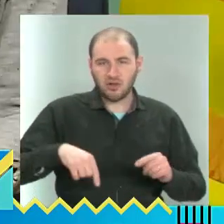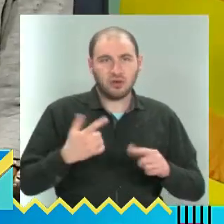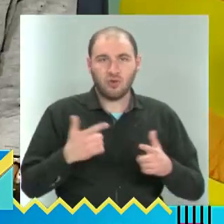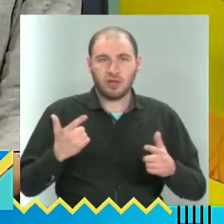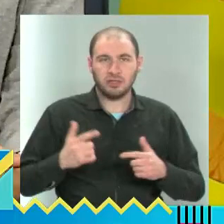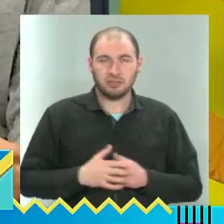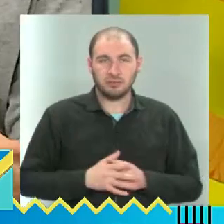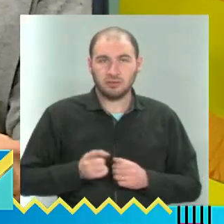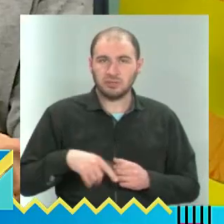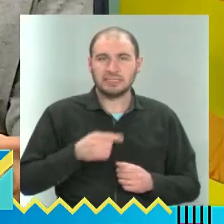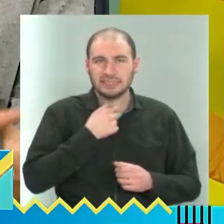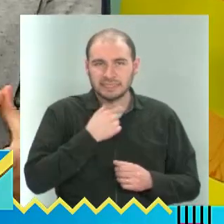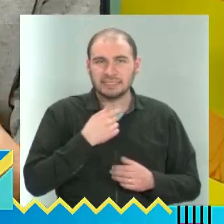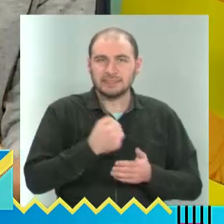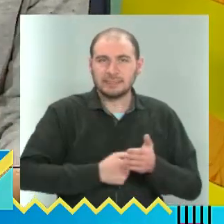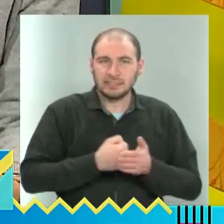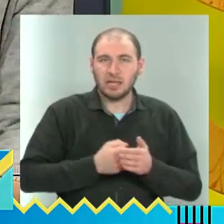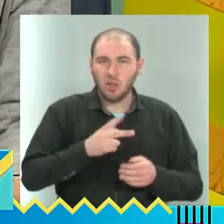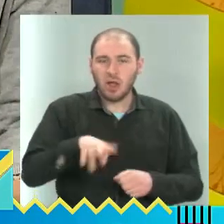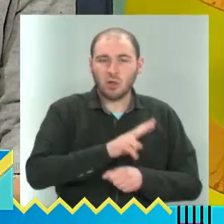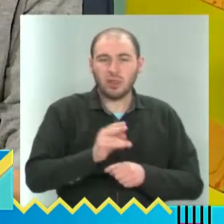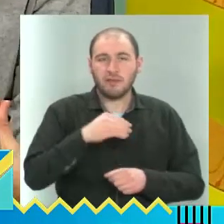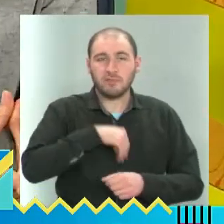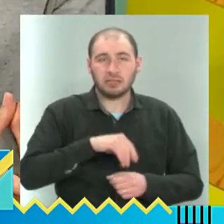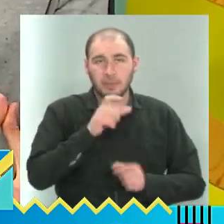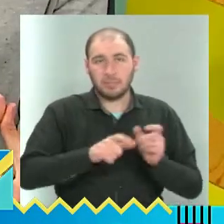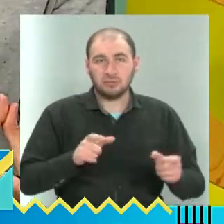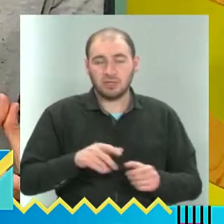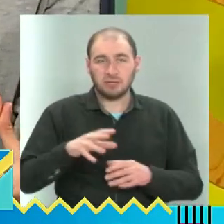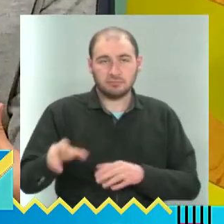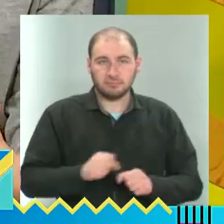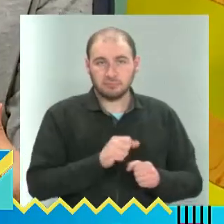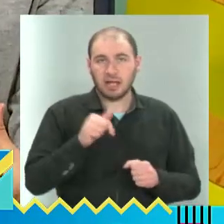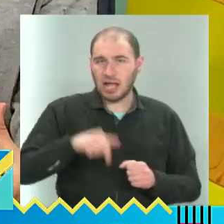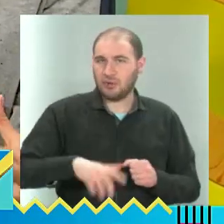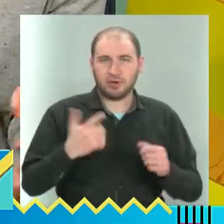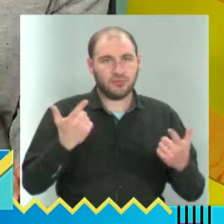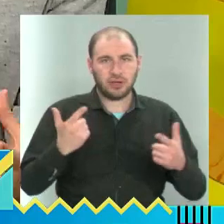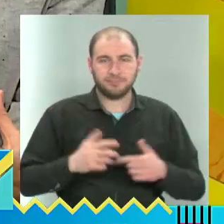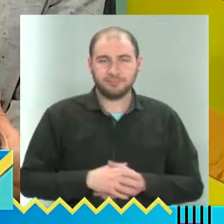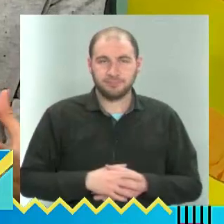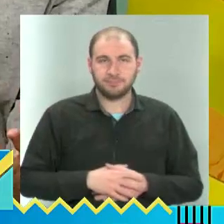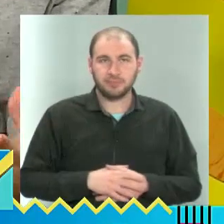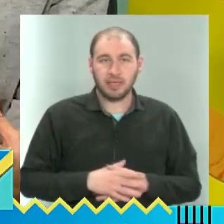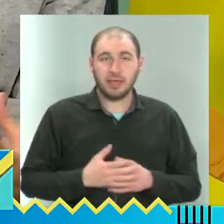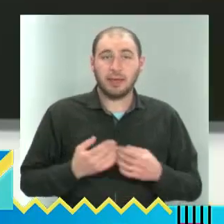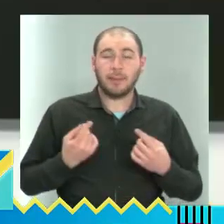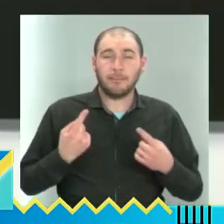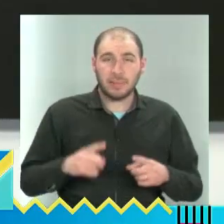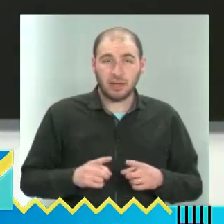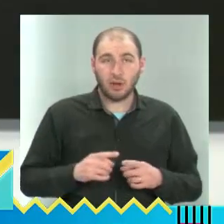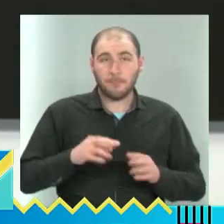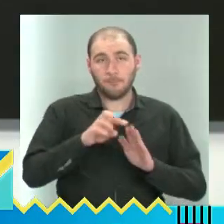y que estamos intentando tener un refugio para las víctimas de trata. Actualmente no tenemos un refugio, pero a partir